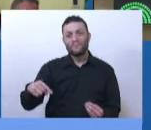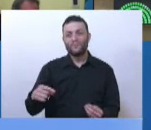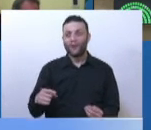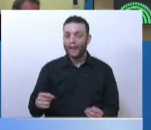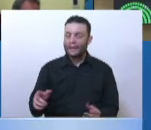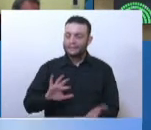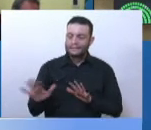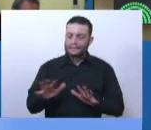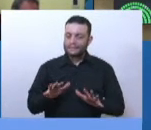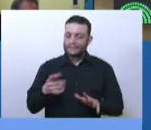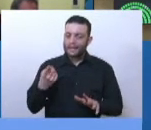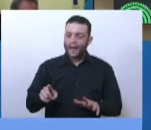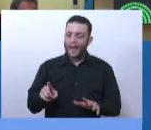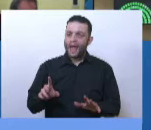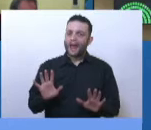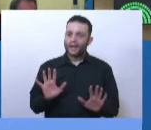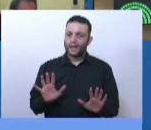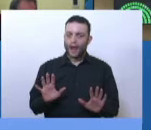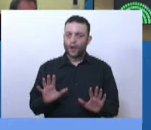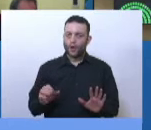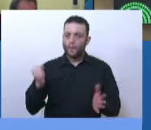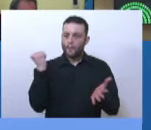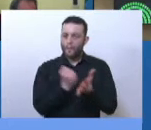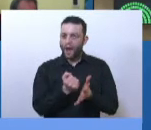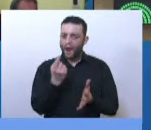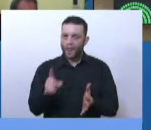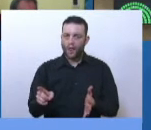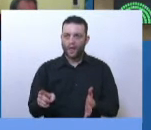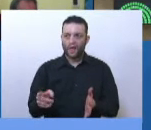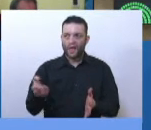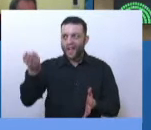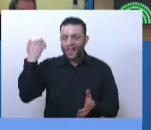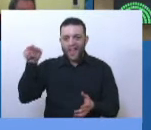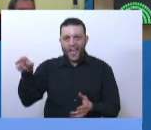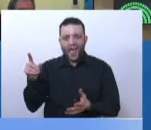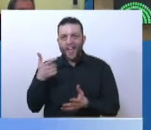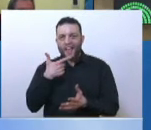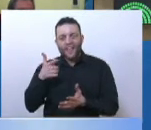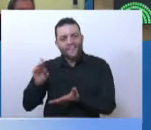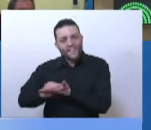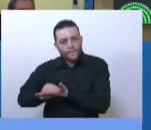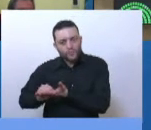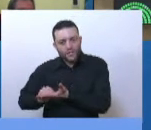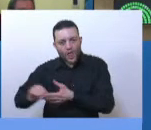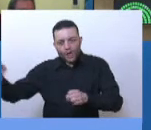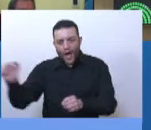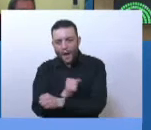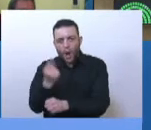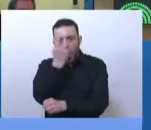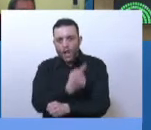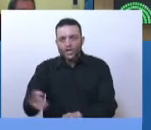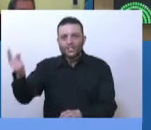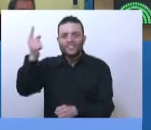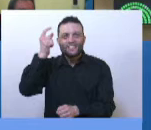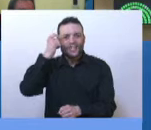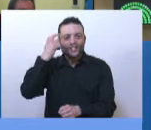tuvo en diputados, se aprobó con 135 votos afirmativos y